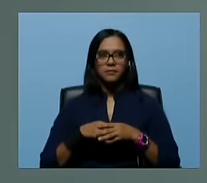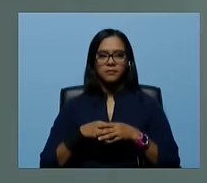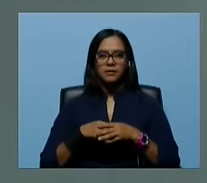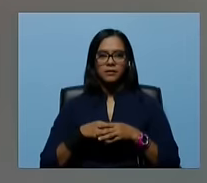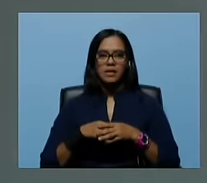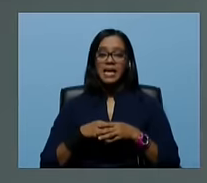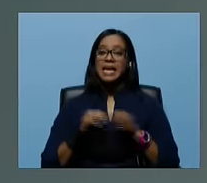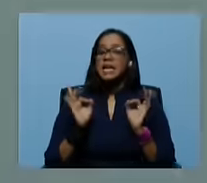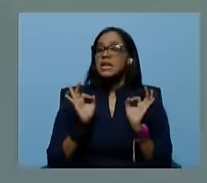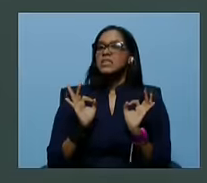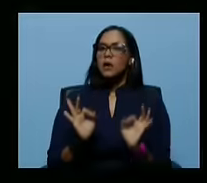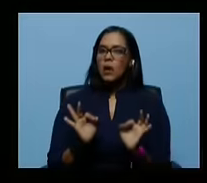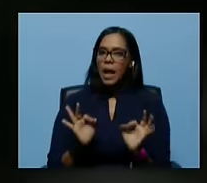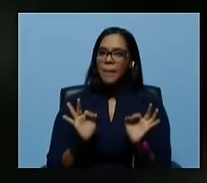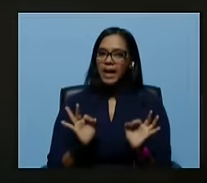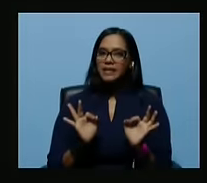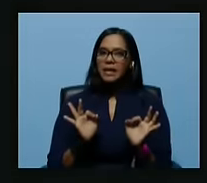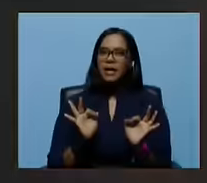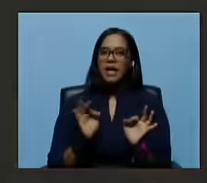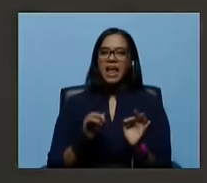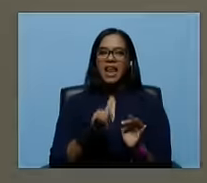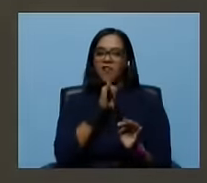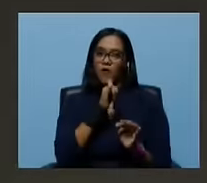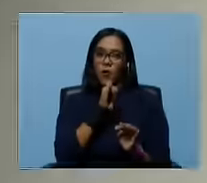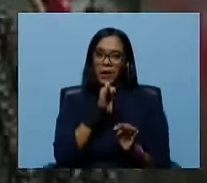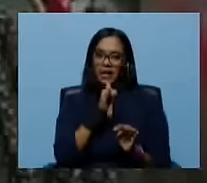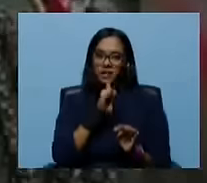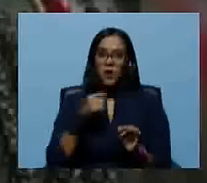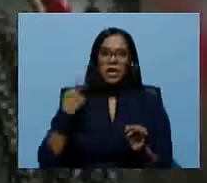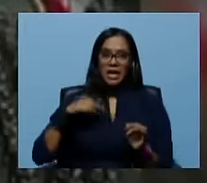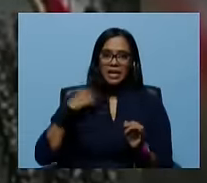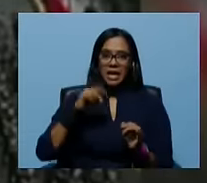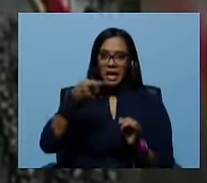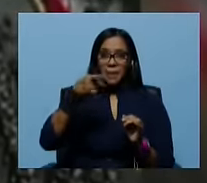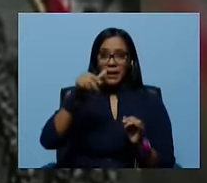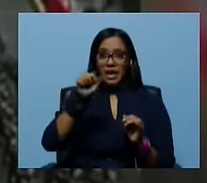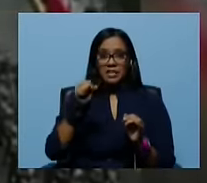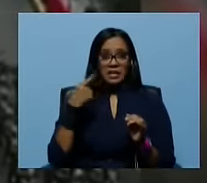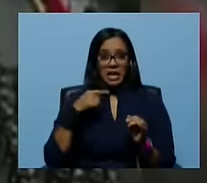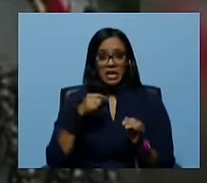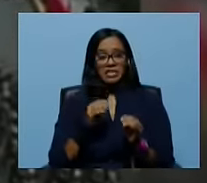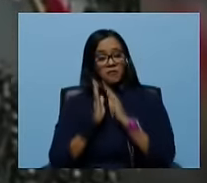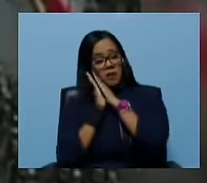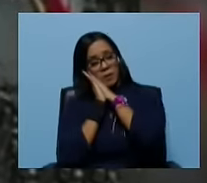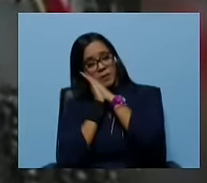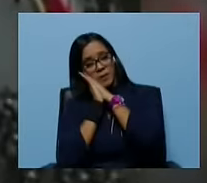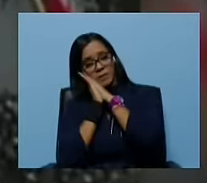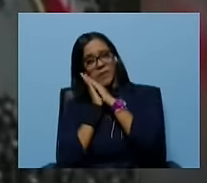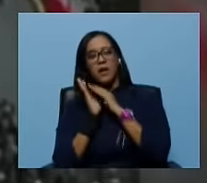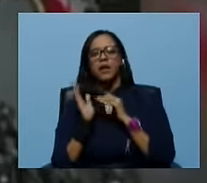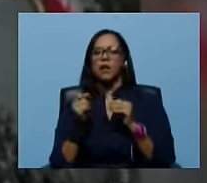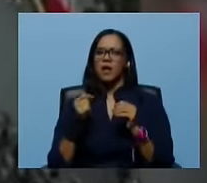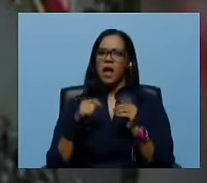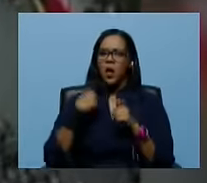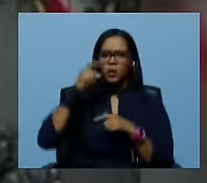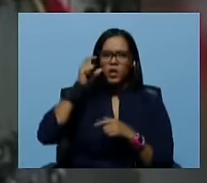Y seguramente el infiltrado que tenían ahí pasó el CGPS y se fue a dormir. Al otro día yo llego al